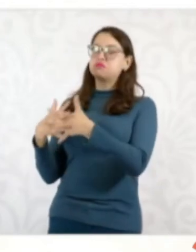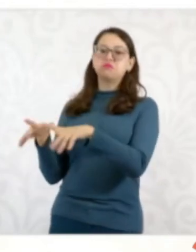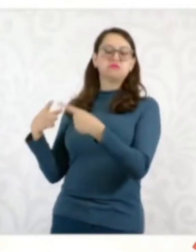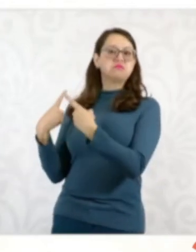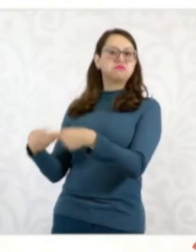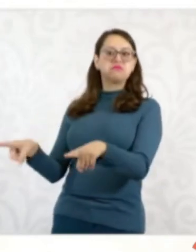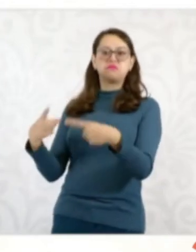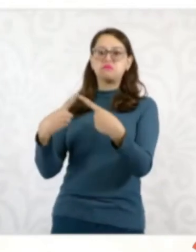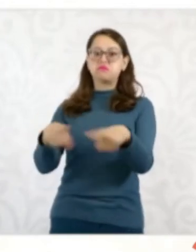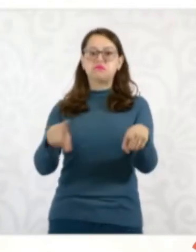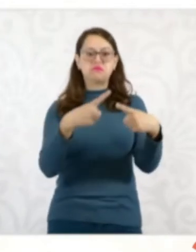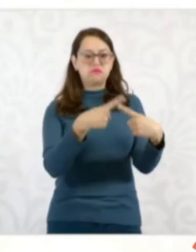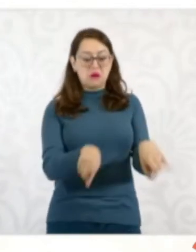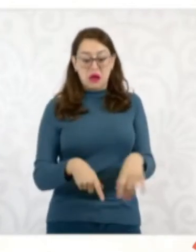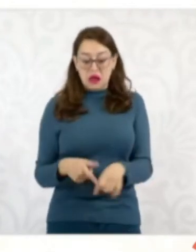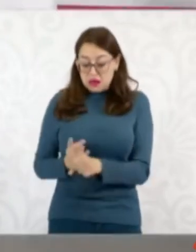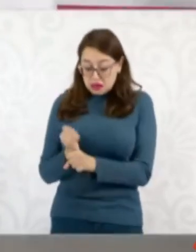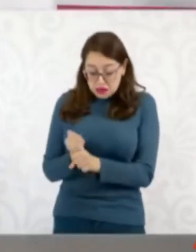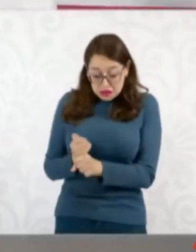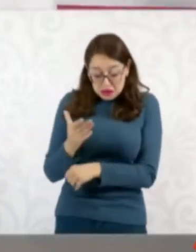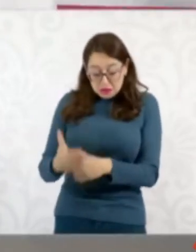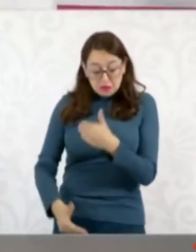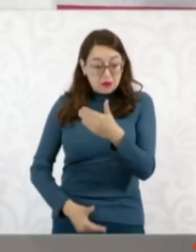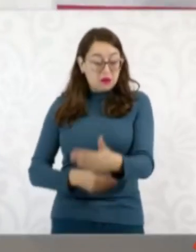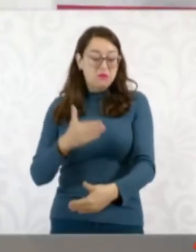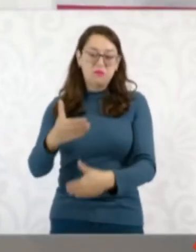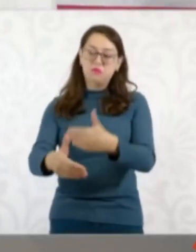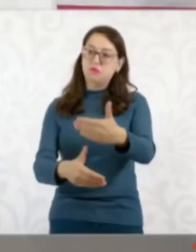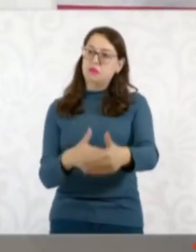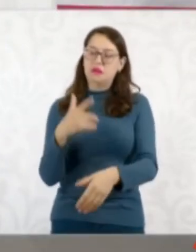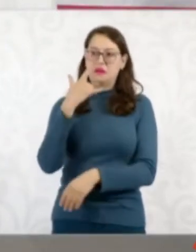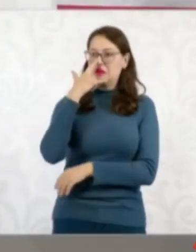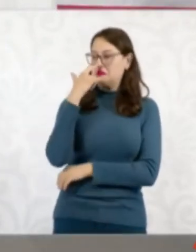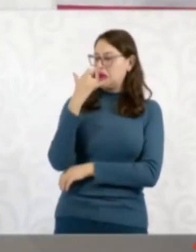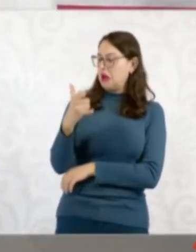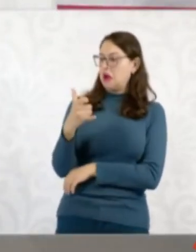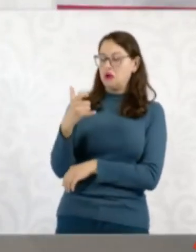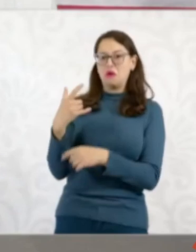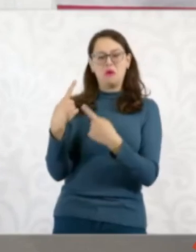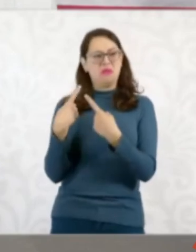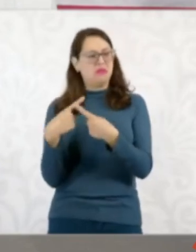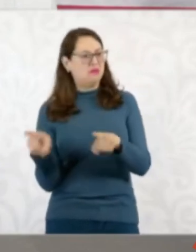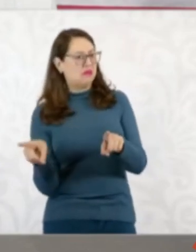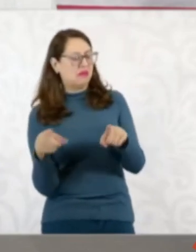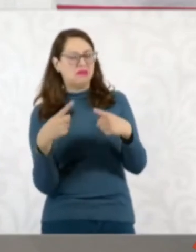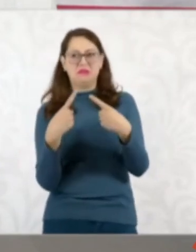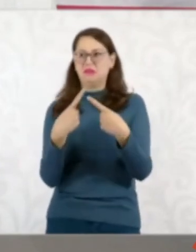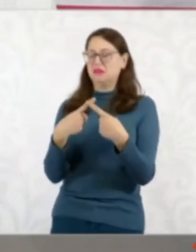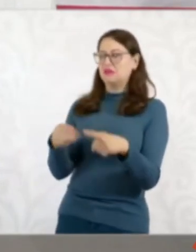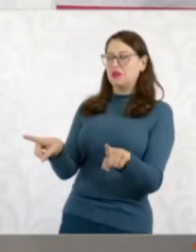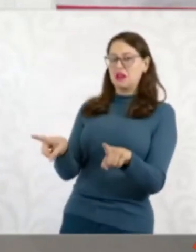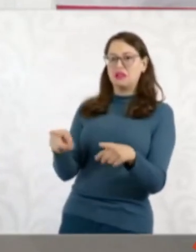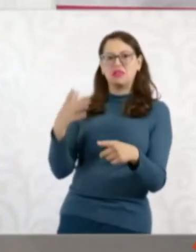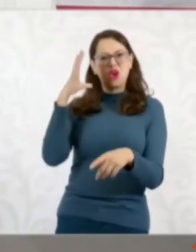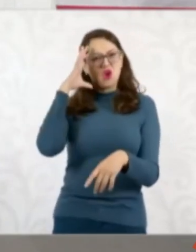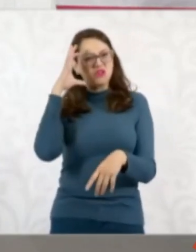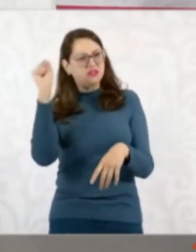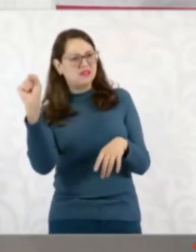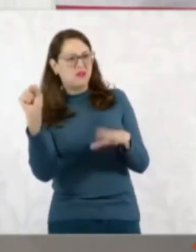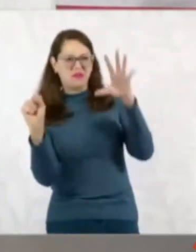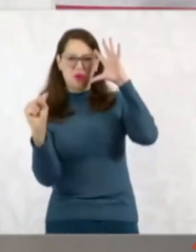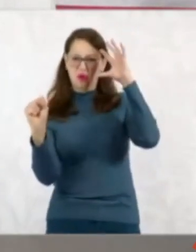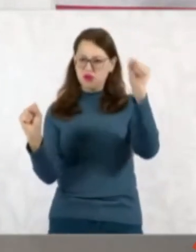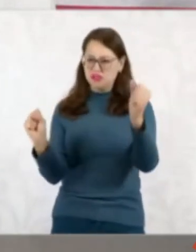deficiencias en los procesos de investigación, la incorrecta clasificación de delitos violentos, falta de análisis